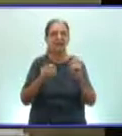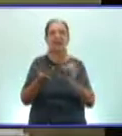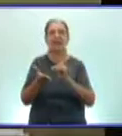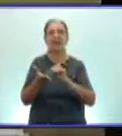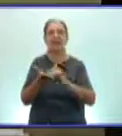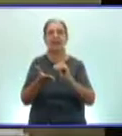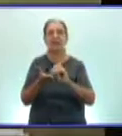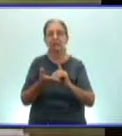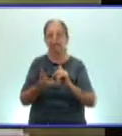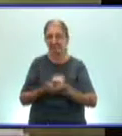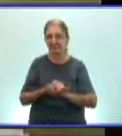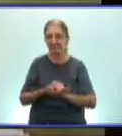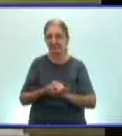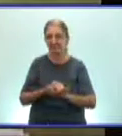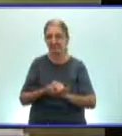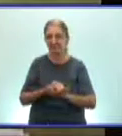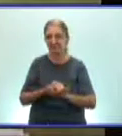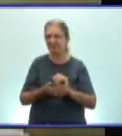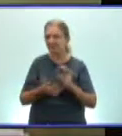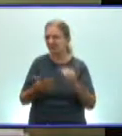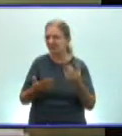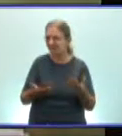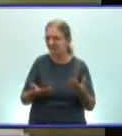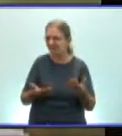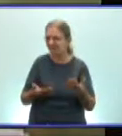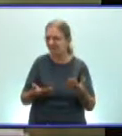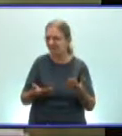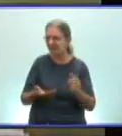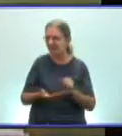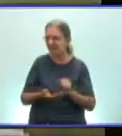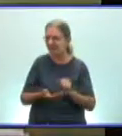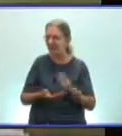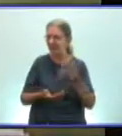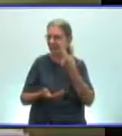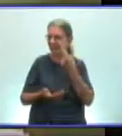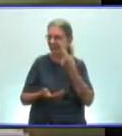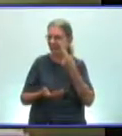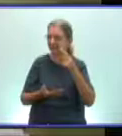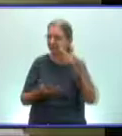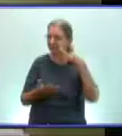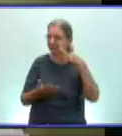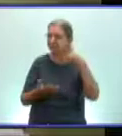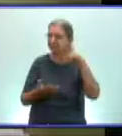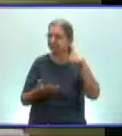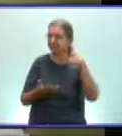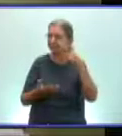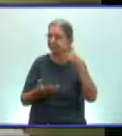¿Te dio algo curioso? ¿Seguro? Vamos a revisar entonces.